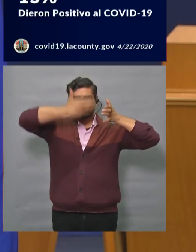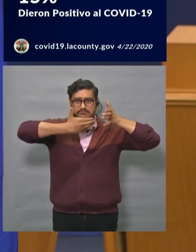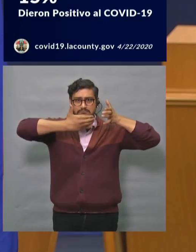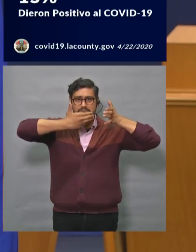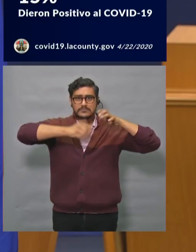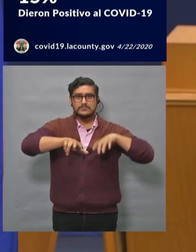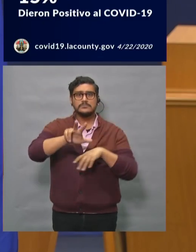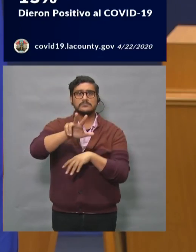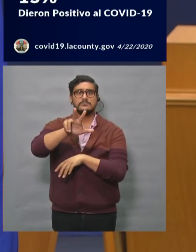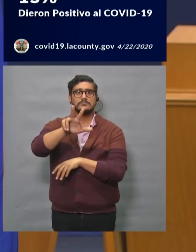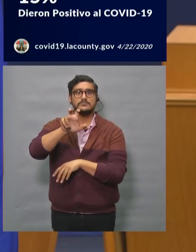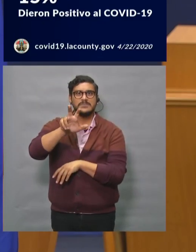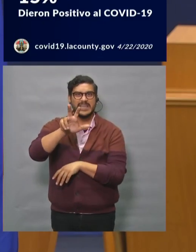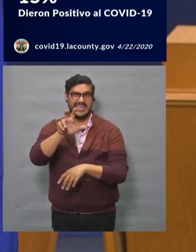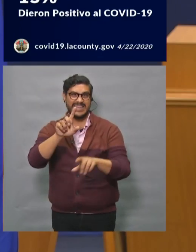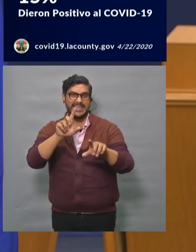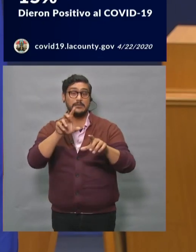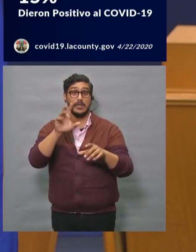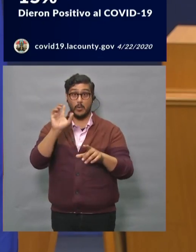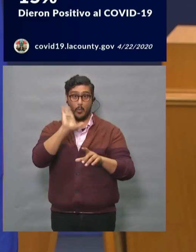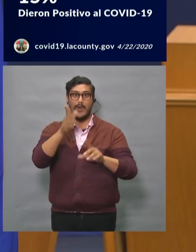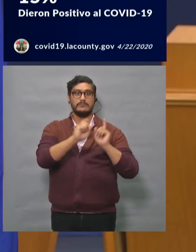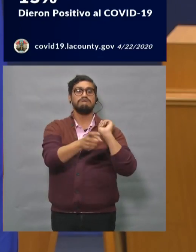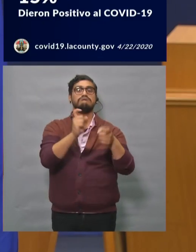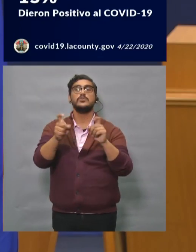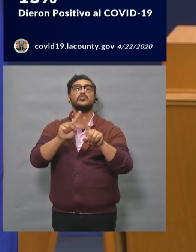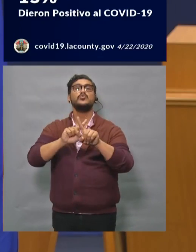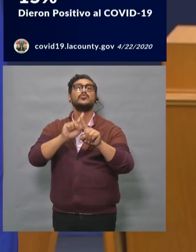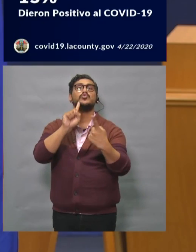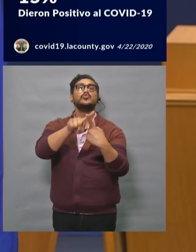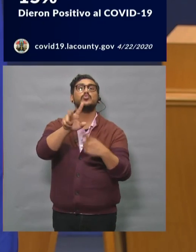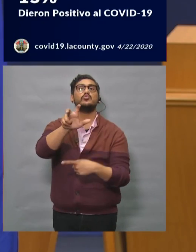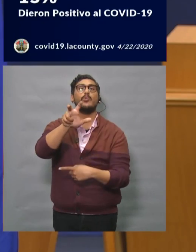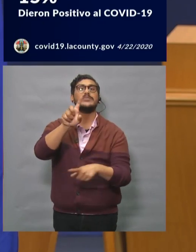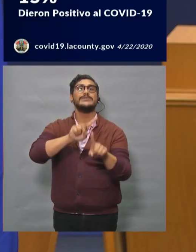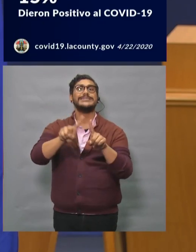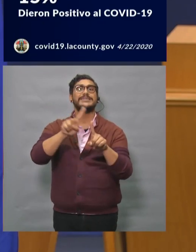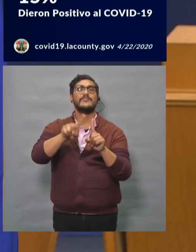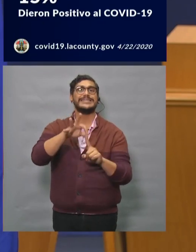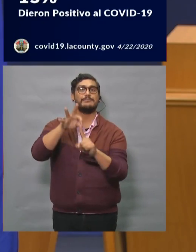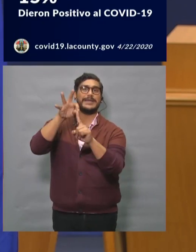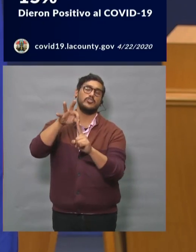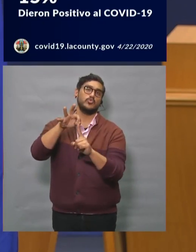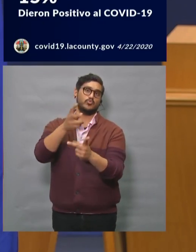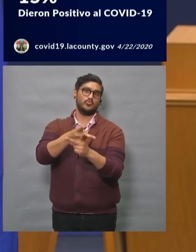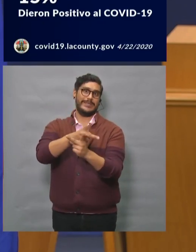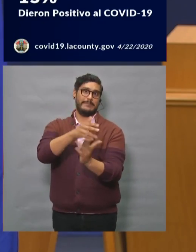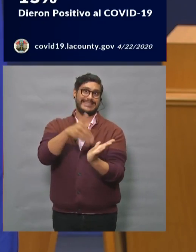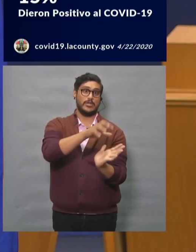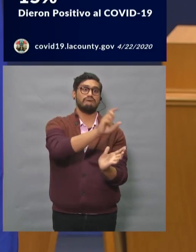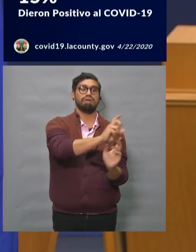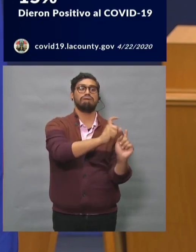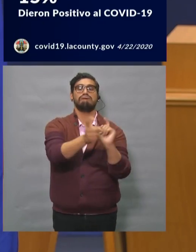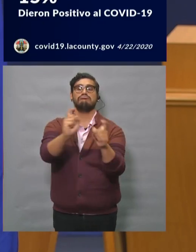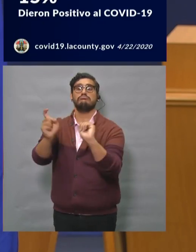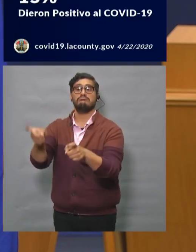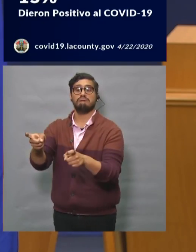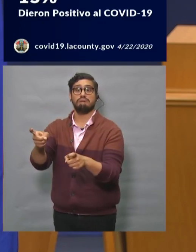300 centros de enfermería especializada. Dependiendo de la capacidad de